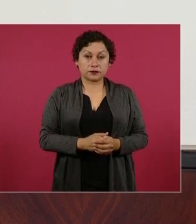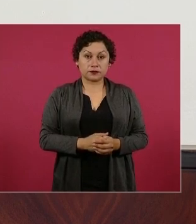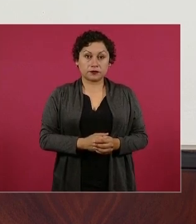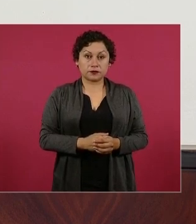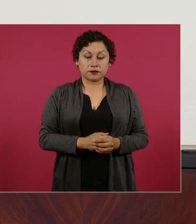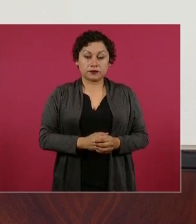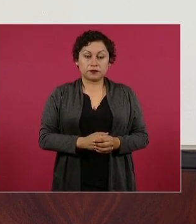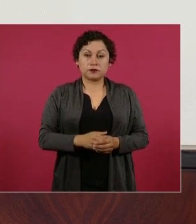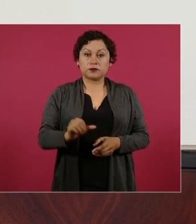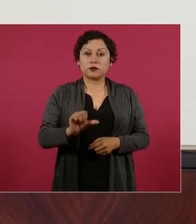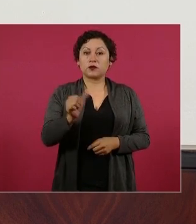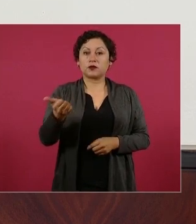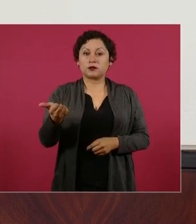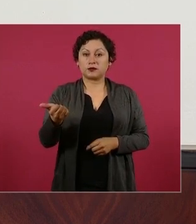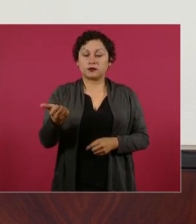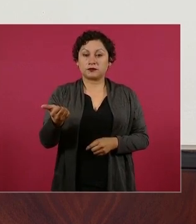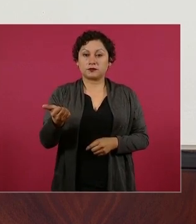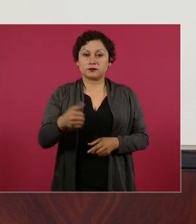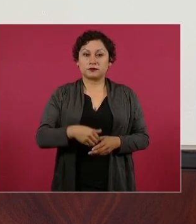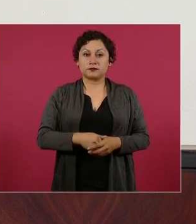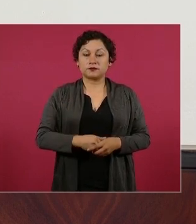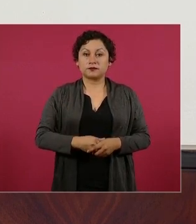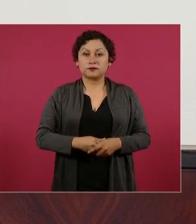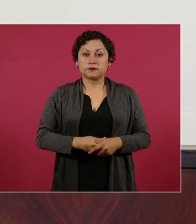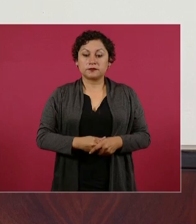la que sigue.